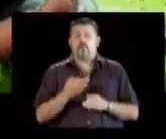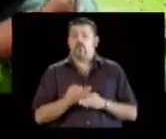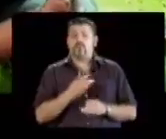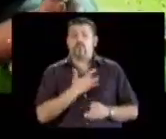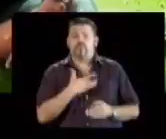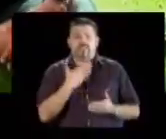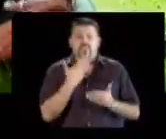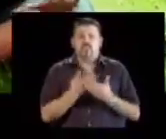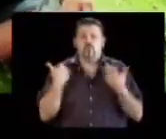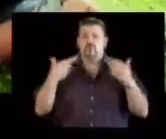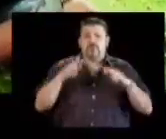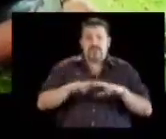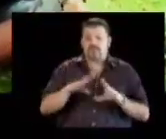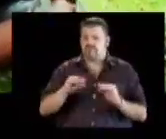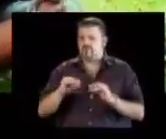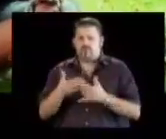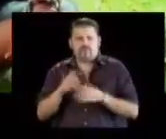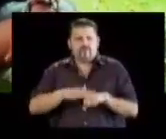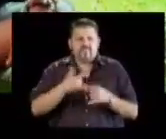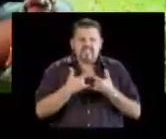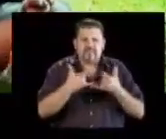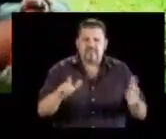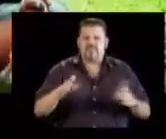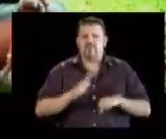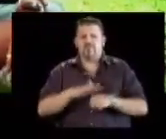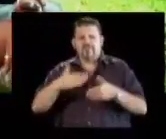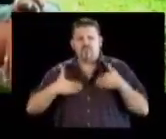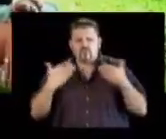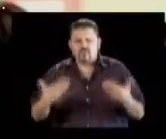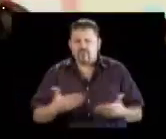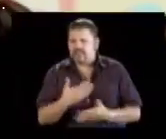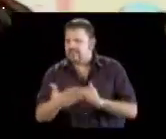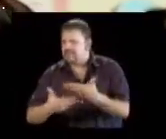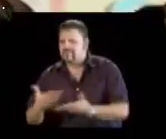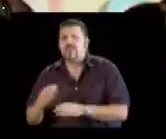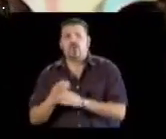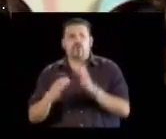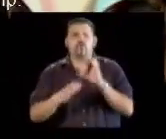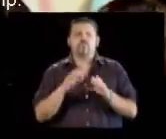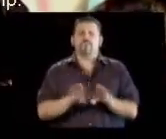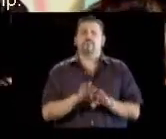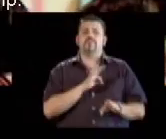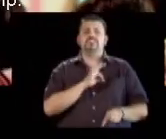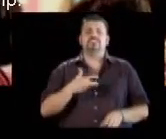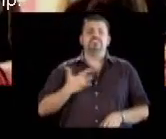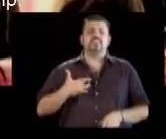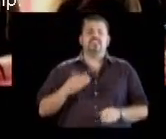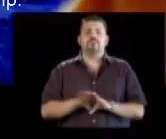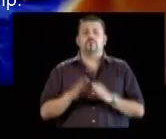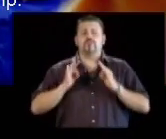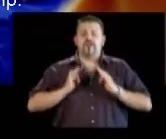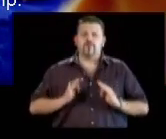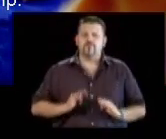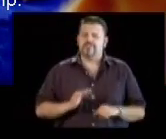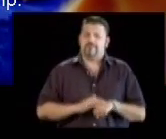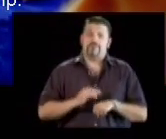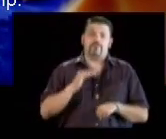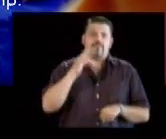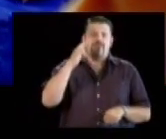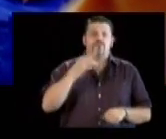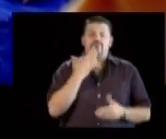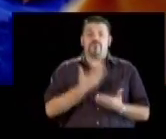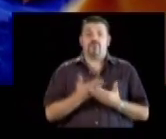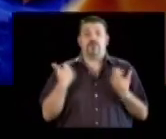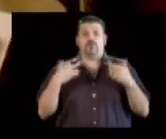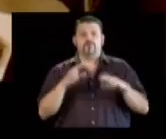maestros pues más abierta, vaya, o sea, de que realmente puedes tener conexión y te puedes sentir a gusto en clase, sino nada más es una relación pues